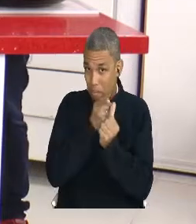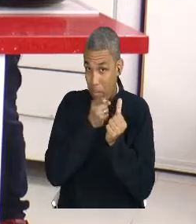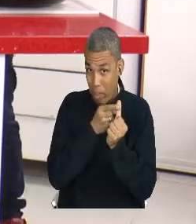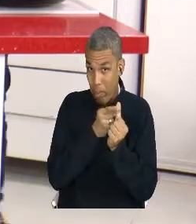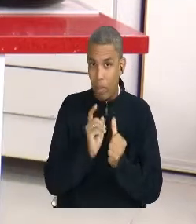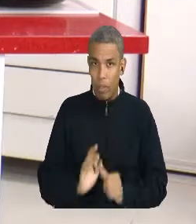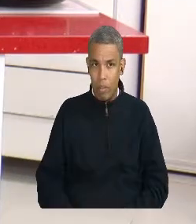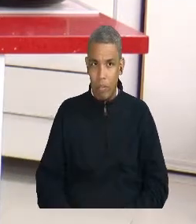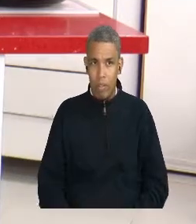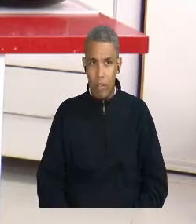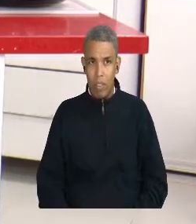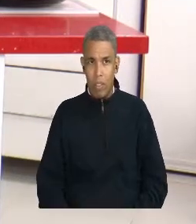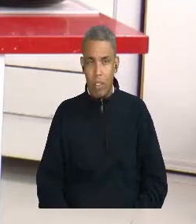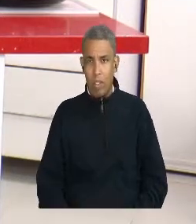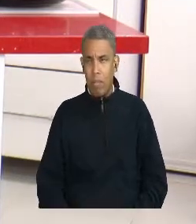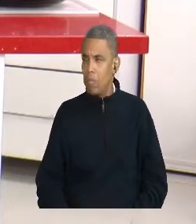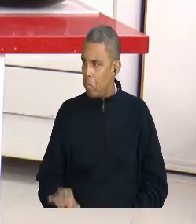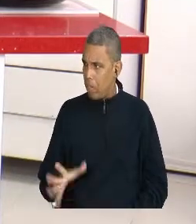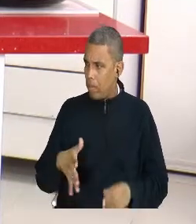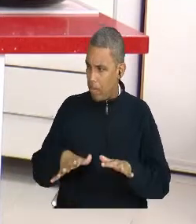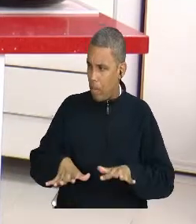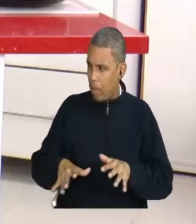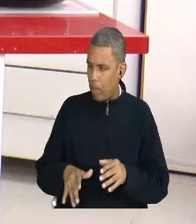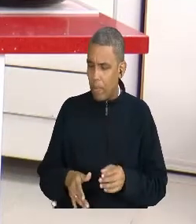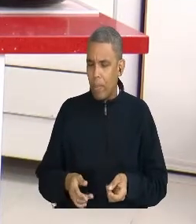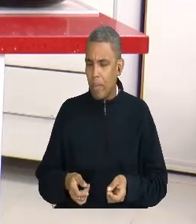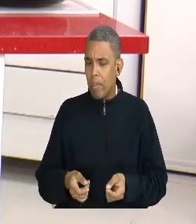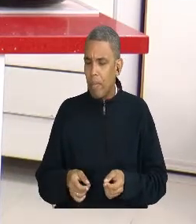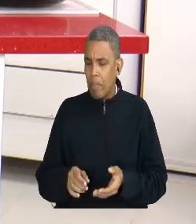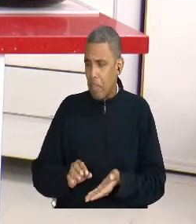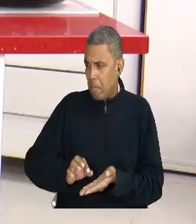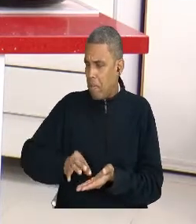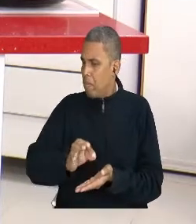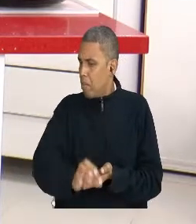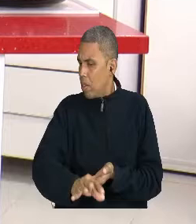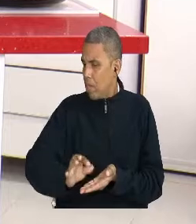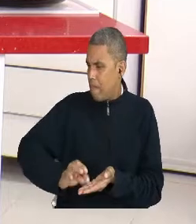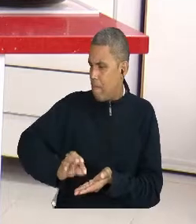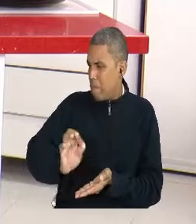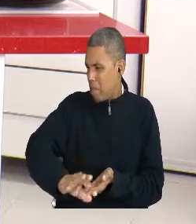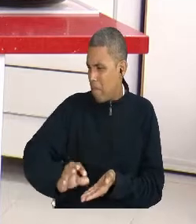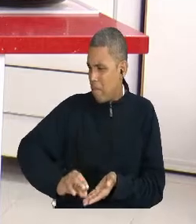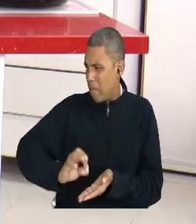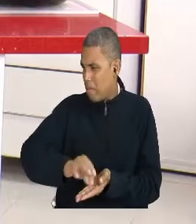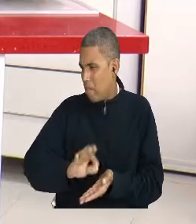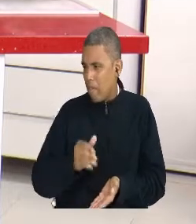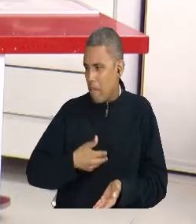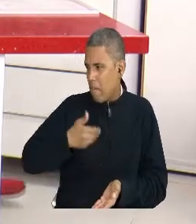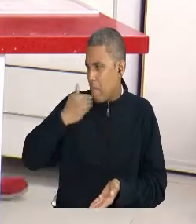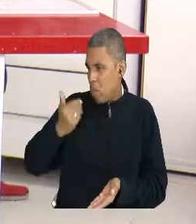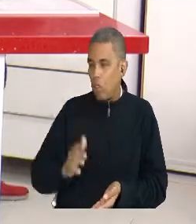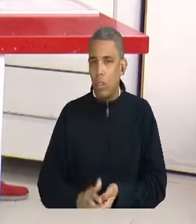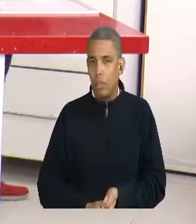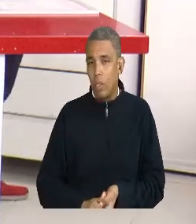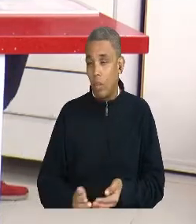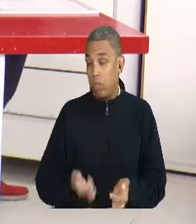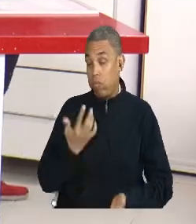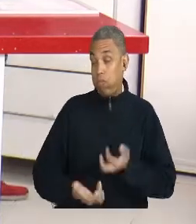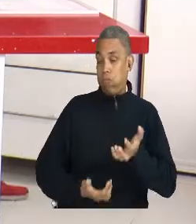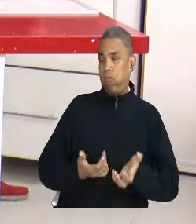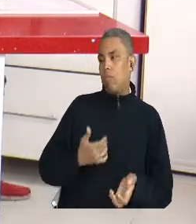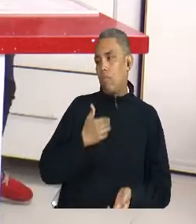De a poquitas, Rochi, si quieres, para que... Para que, ¿qué? Para que no se nos suba mucho nuestro aceite. Ok. Para